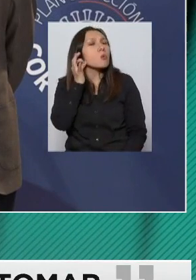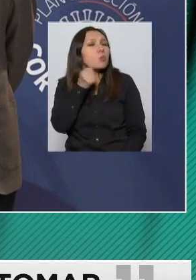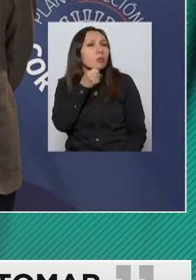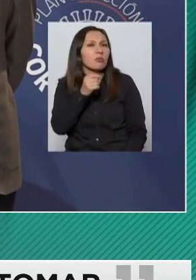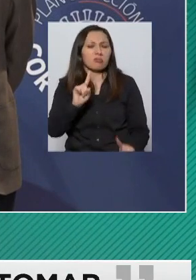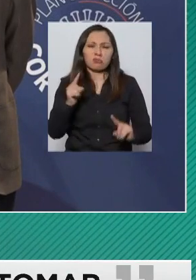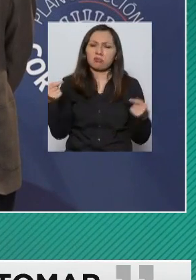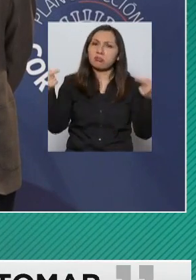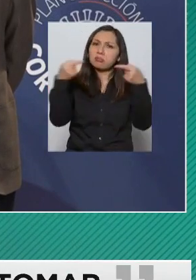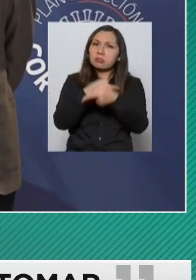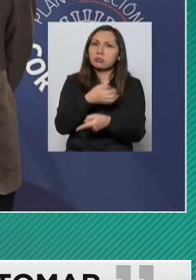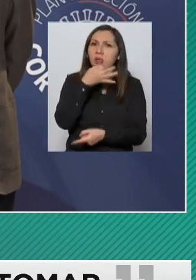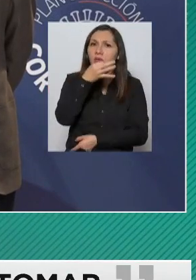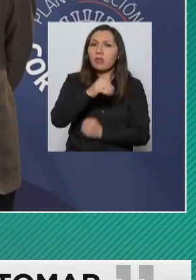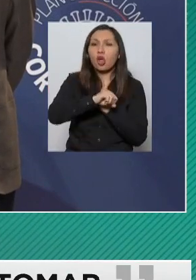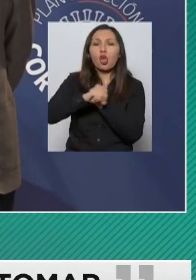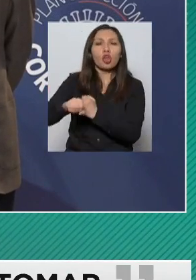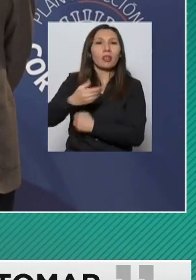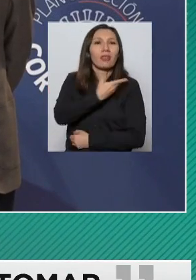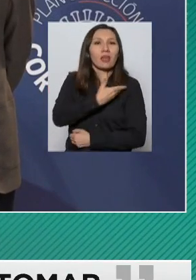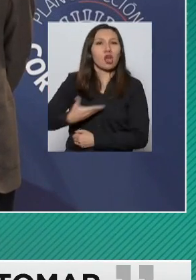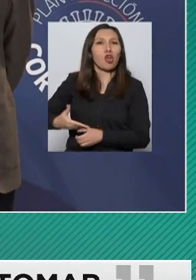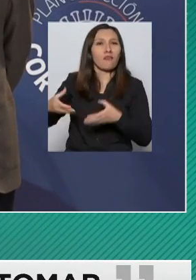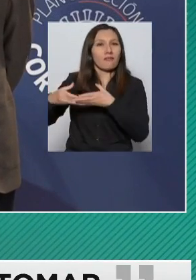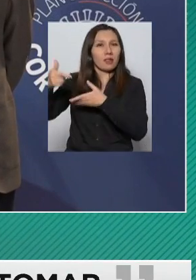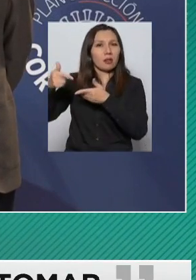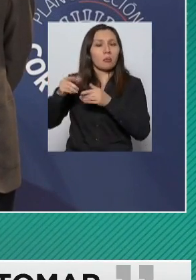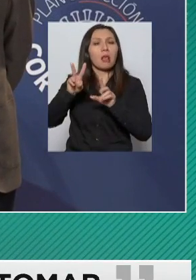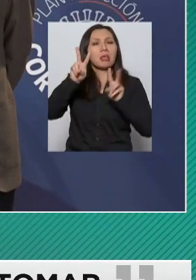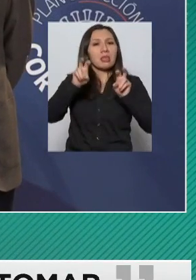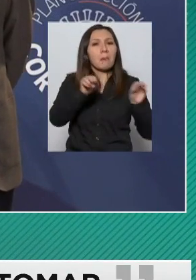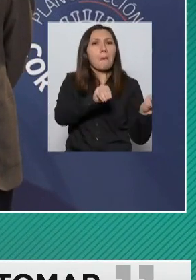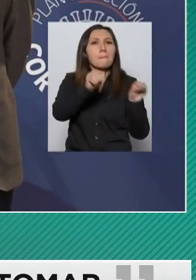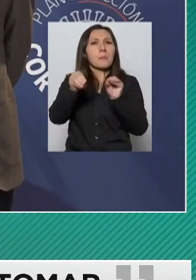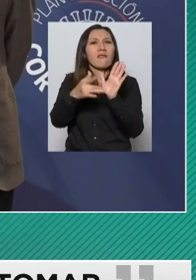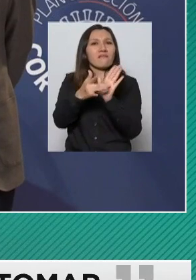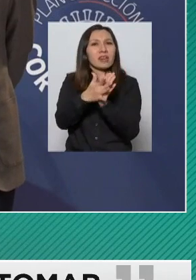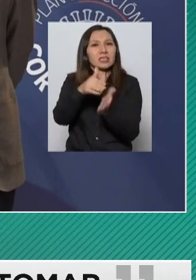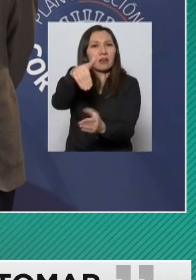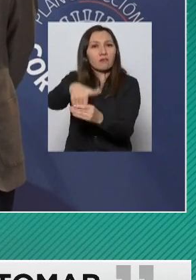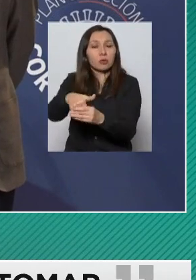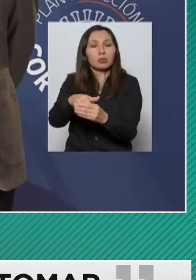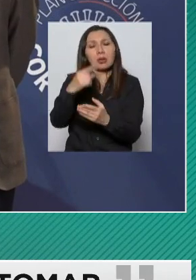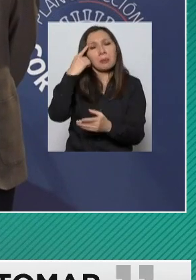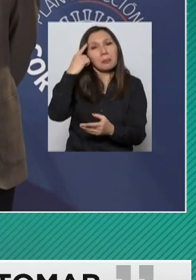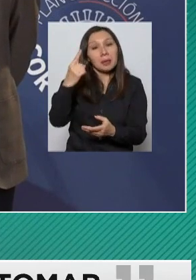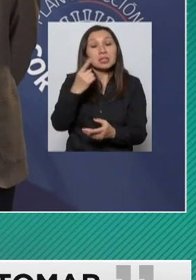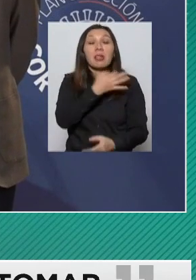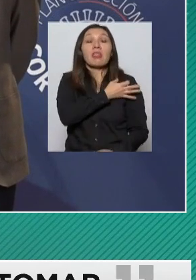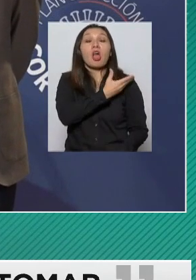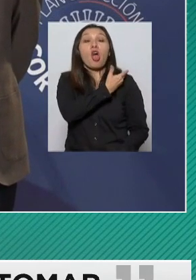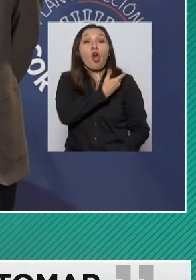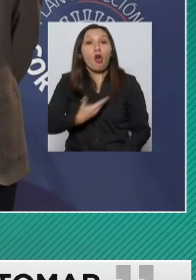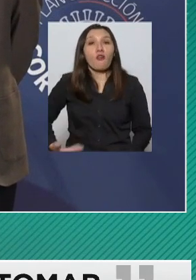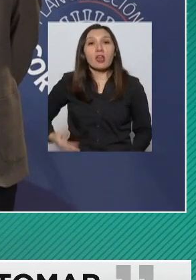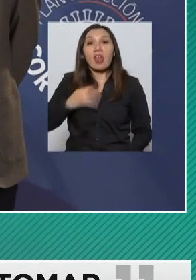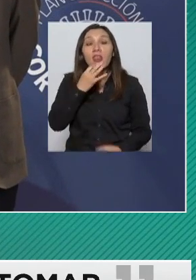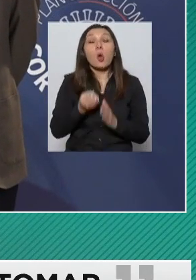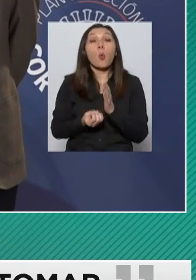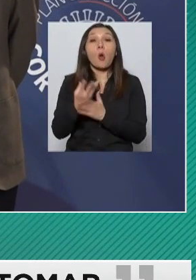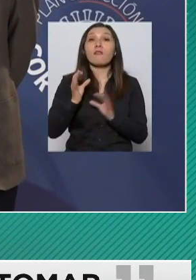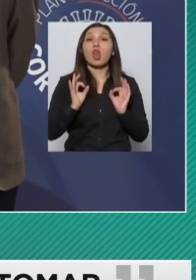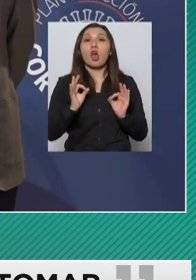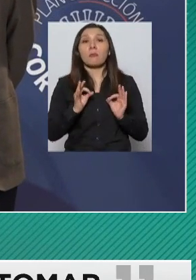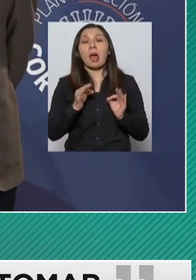como una contradicción como dice la oposición el hablar de la postergación del calendario electoral siendo que desde el gobierno ya se habla de esta nueva